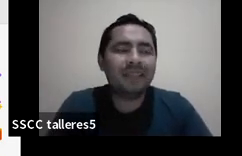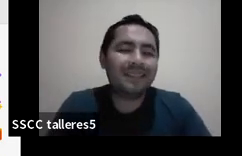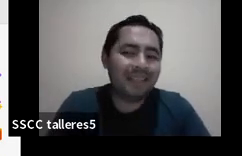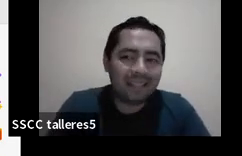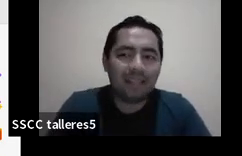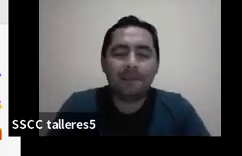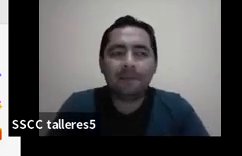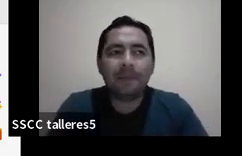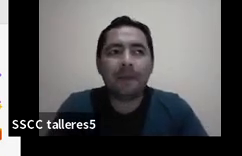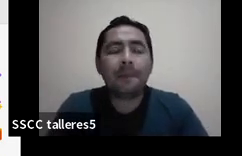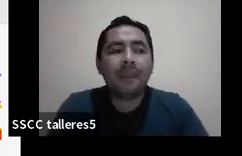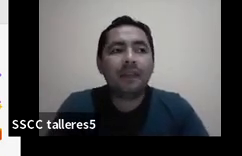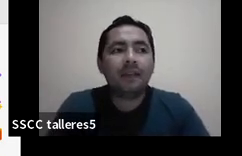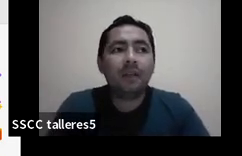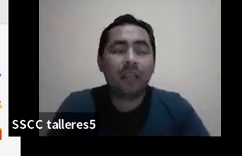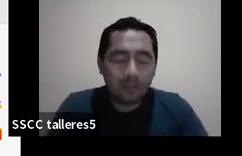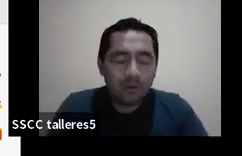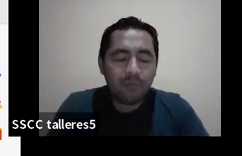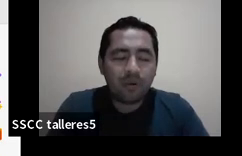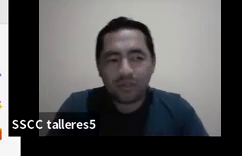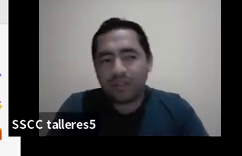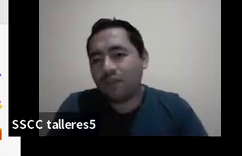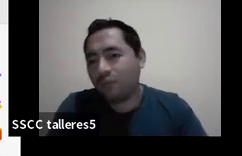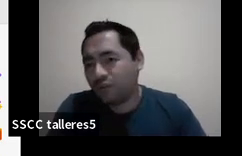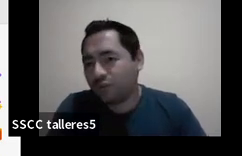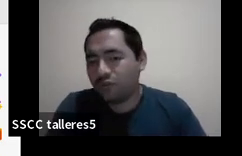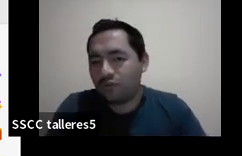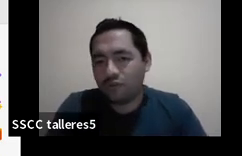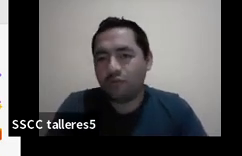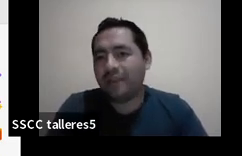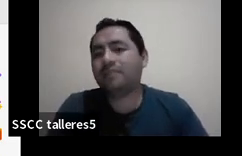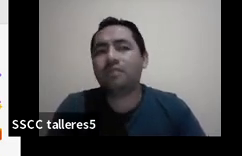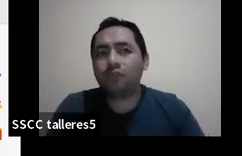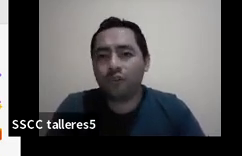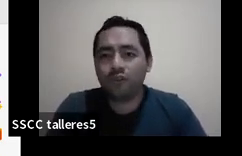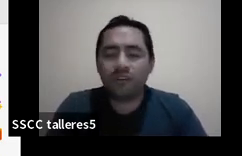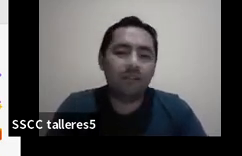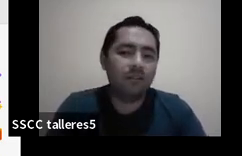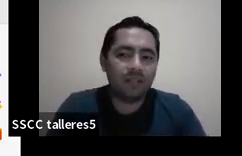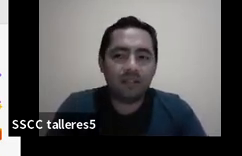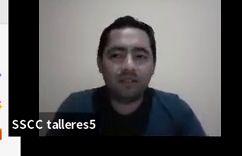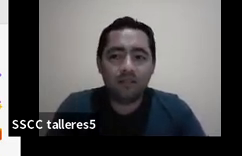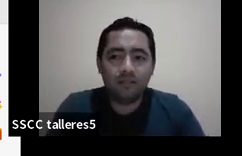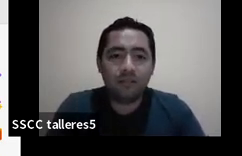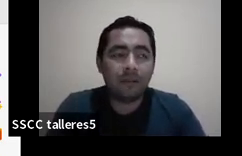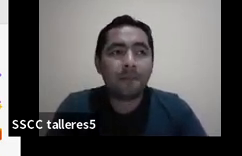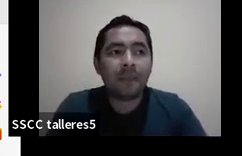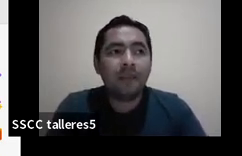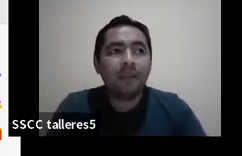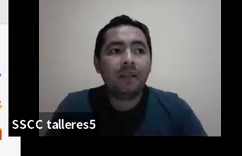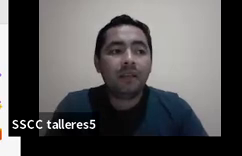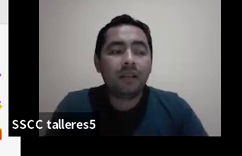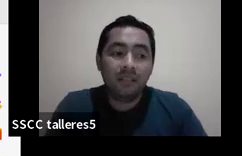Entonces, ese es el detalle, ¿ya? Eso es por eso es que no hay muchos, no ves sordos en la universidad,